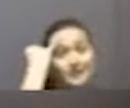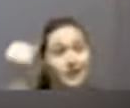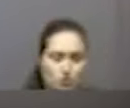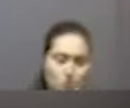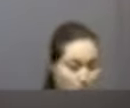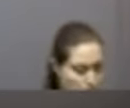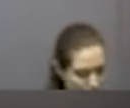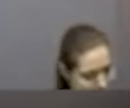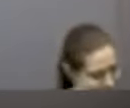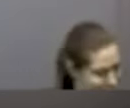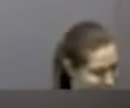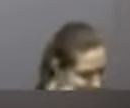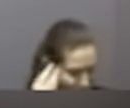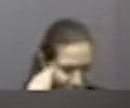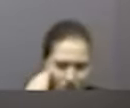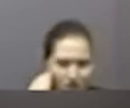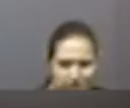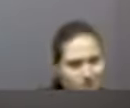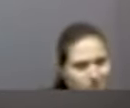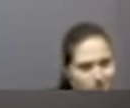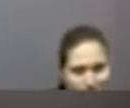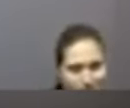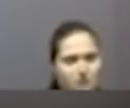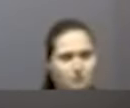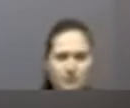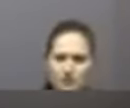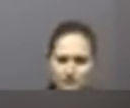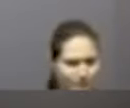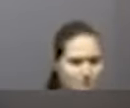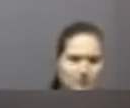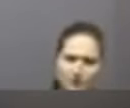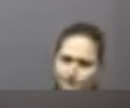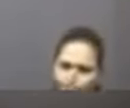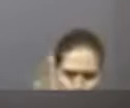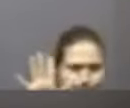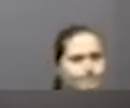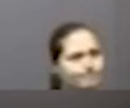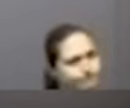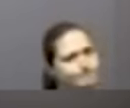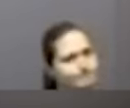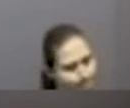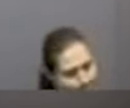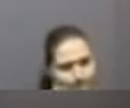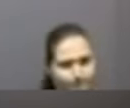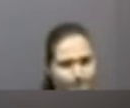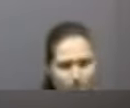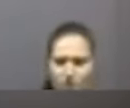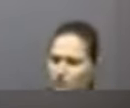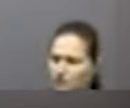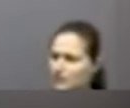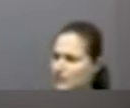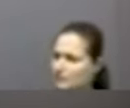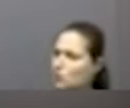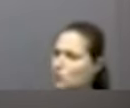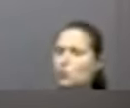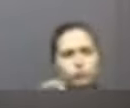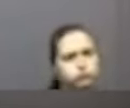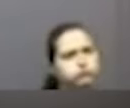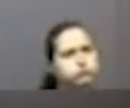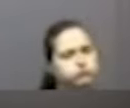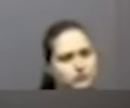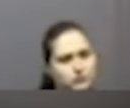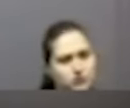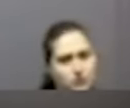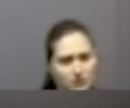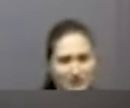finanzas públicas ha entendido que la propuesta no cuenta con el consenso necesario para ser aprobada de acuerdo al